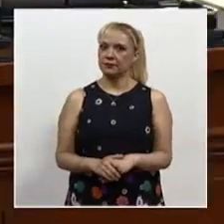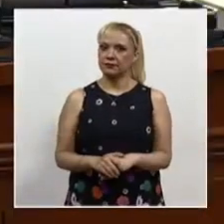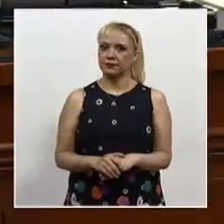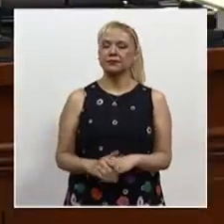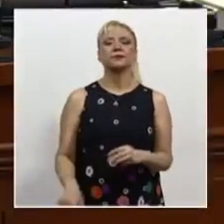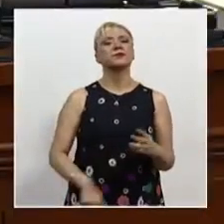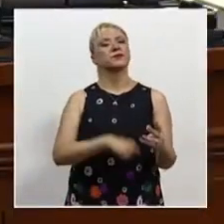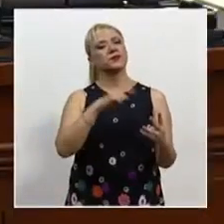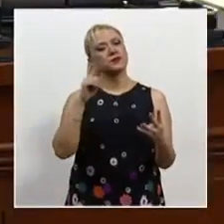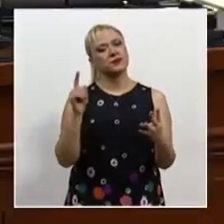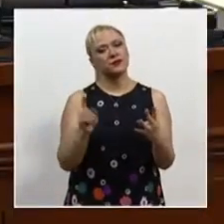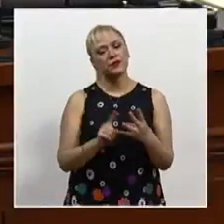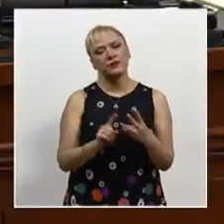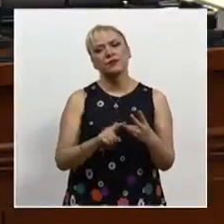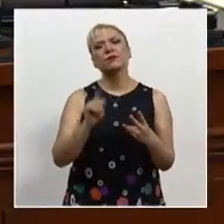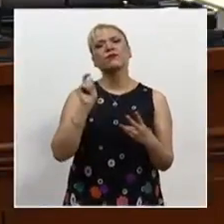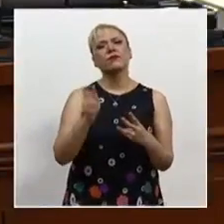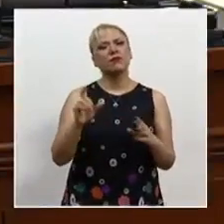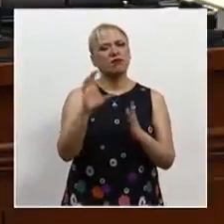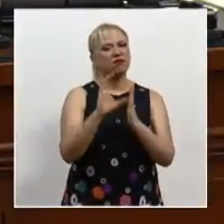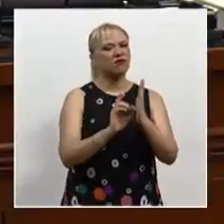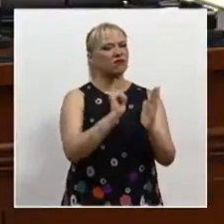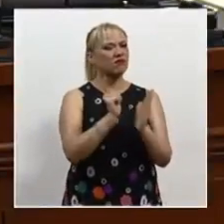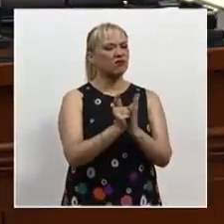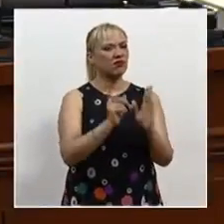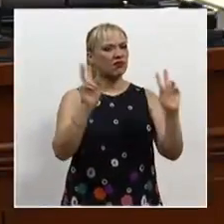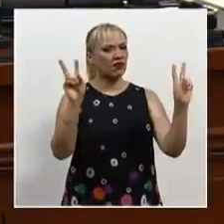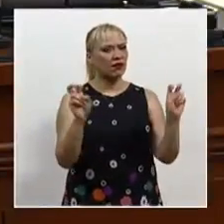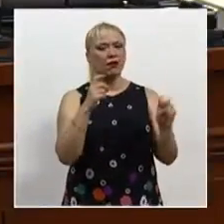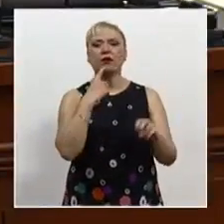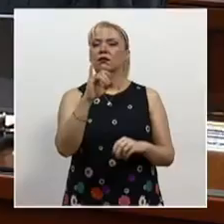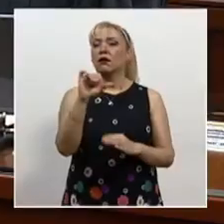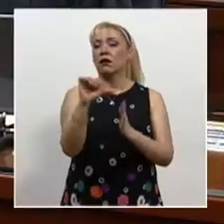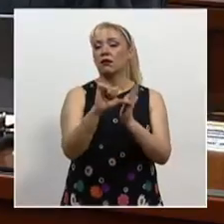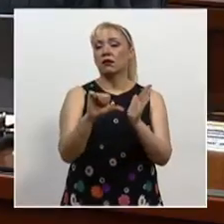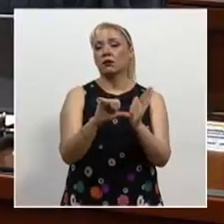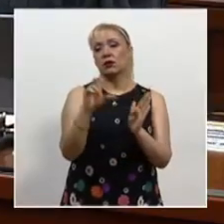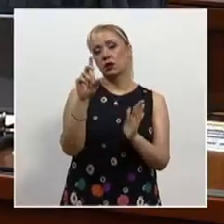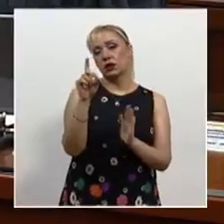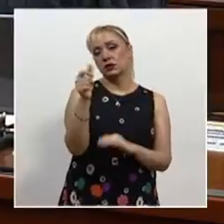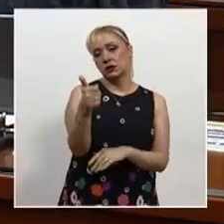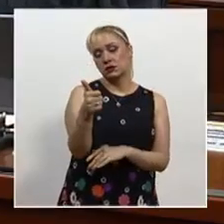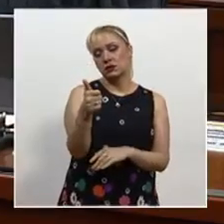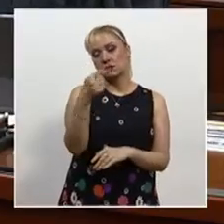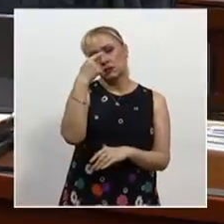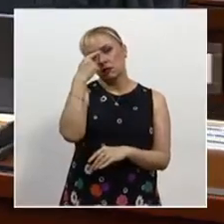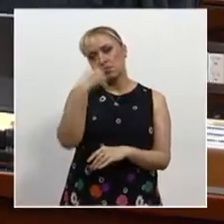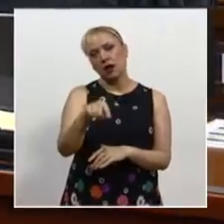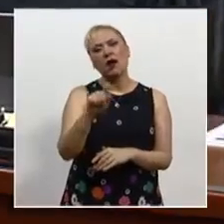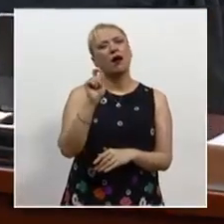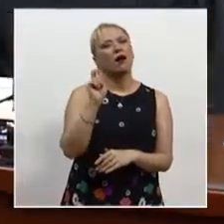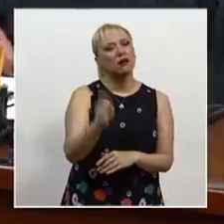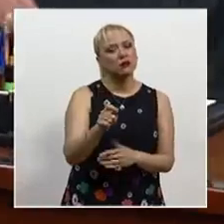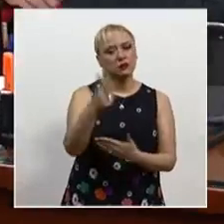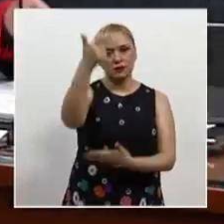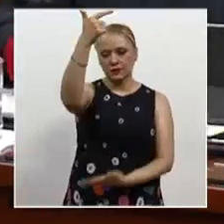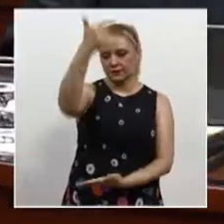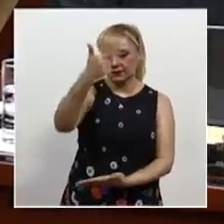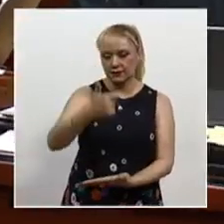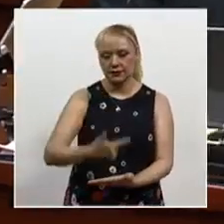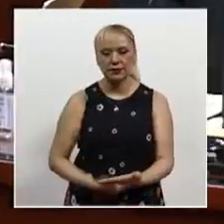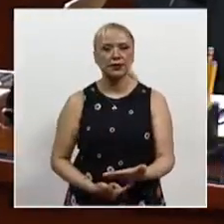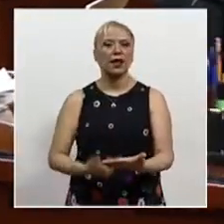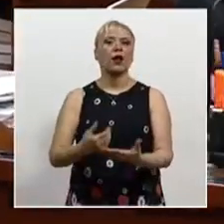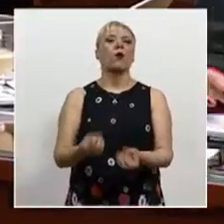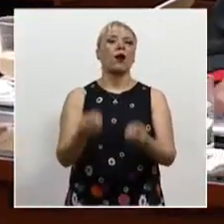Finalmente, en temas de declaración de inconstitucionalidad, declaró inválido el artículo 36 que regulaba un registro estatal de migrantes. Por